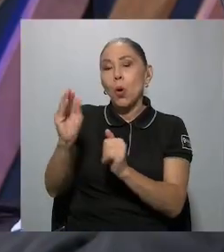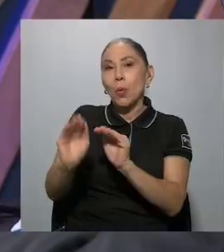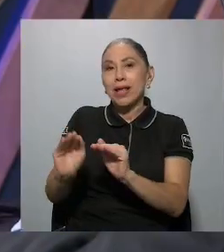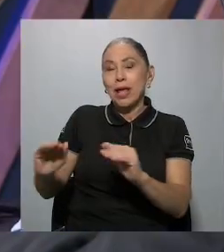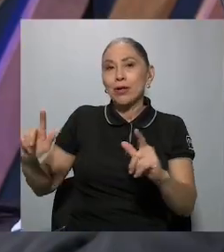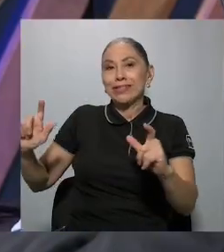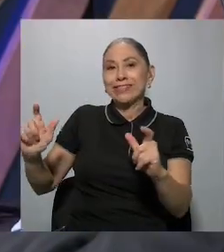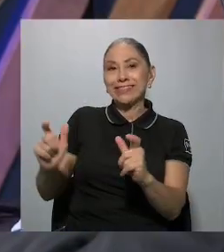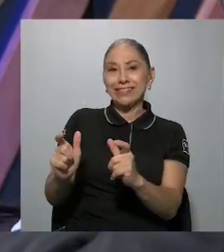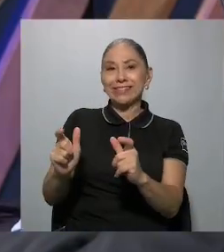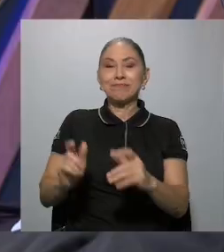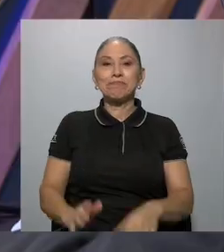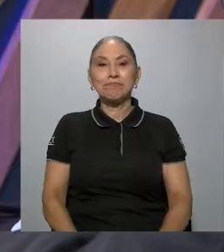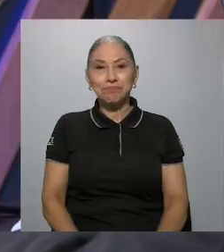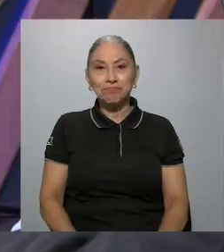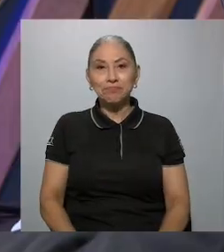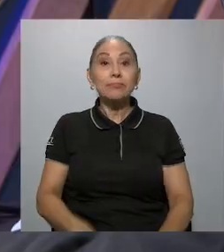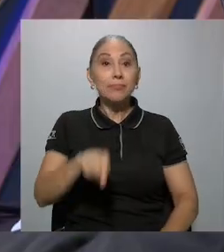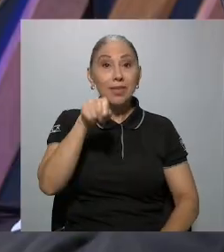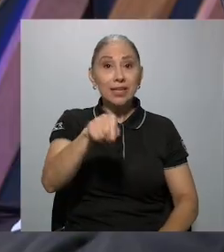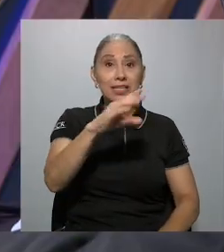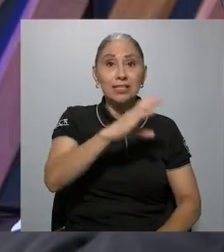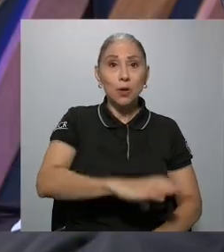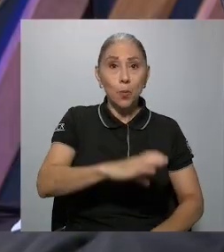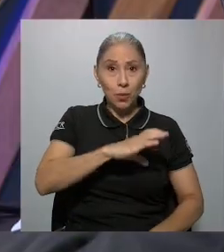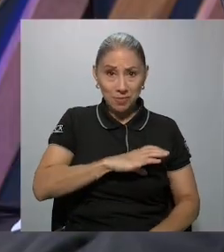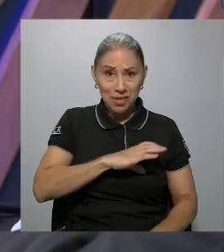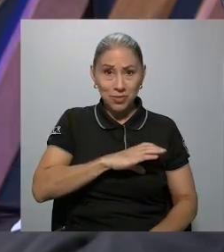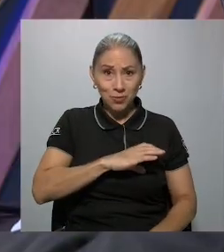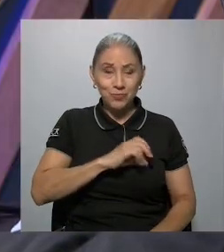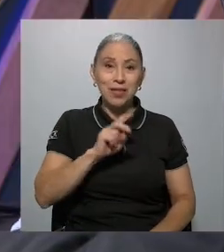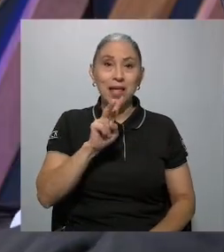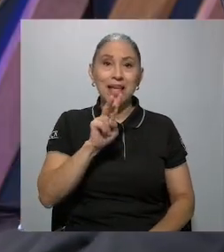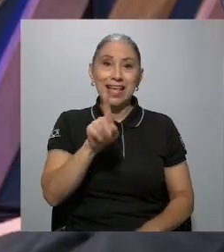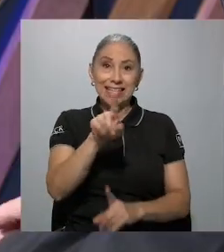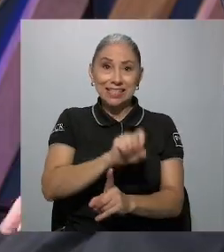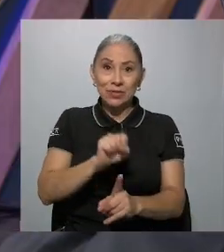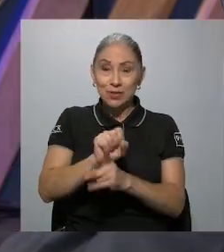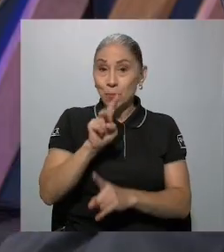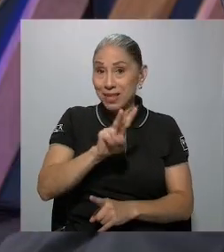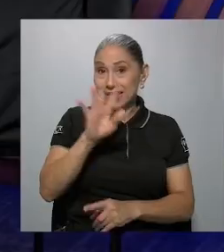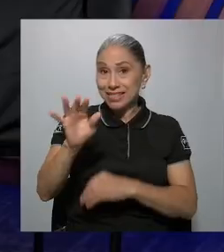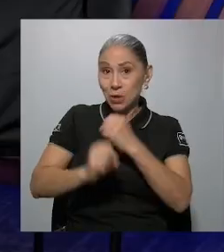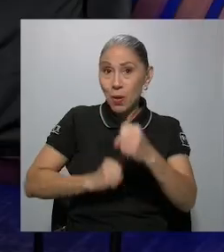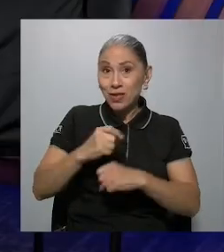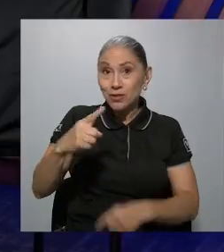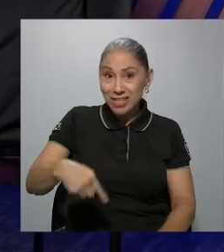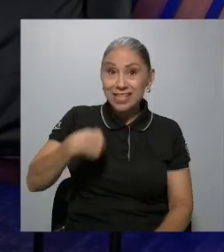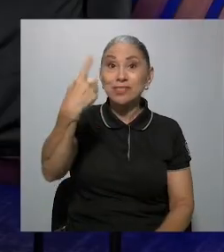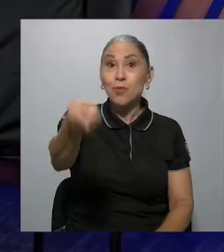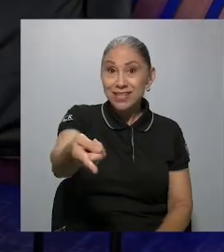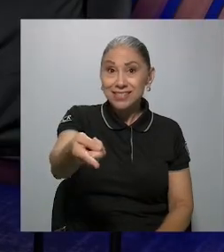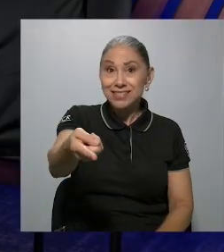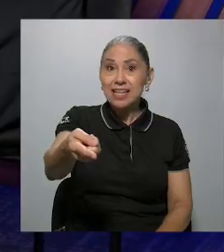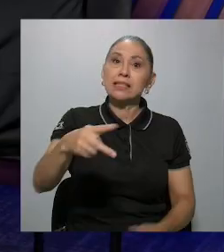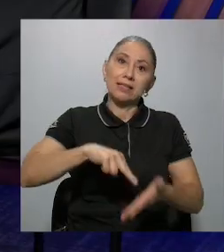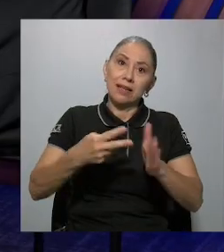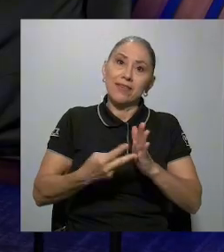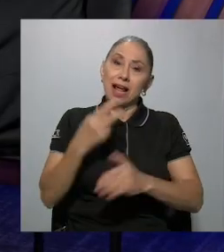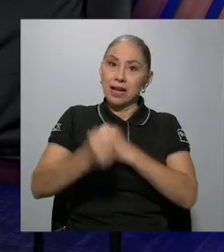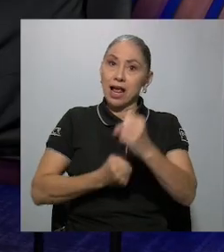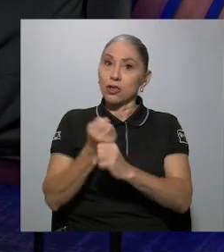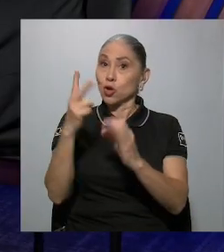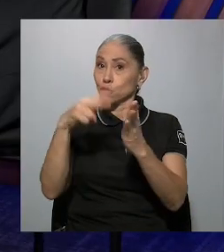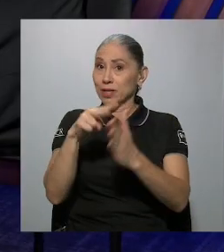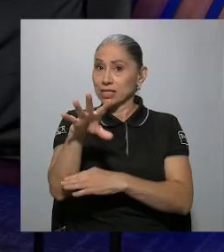población joven, que población en niñez y adolescencia. Y este comportamiento 25 años después,